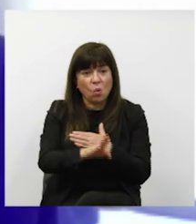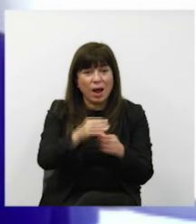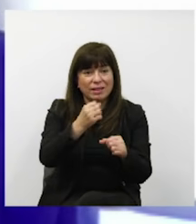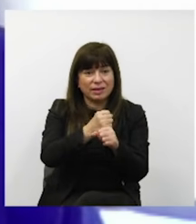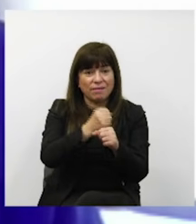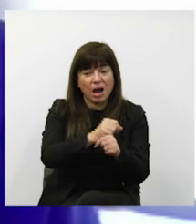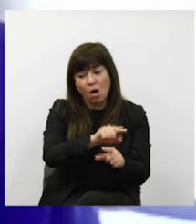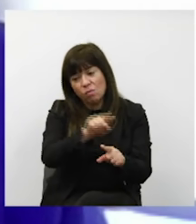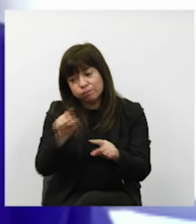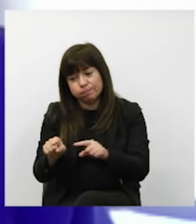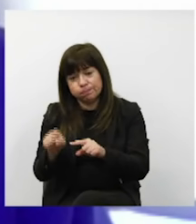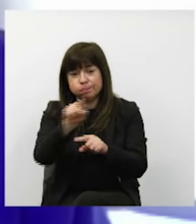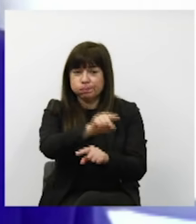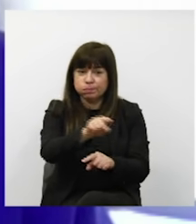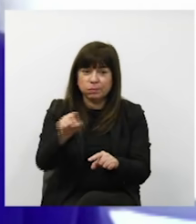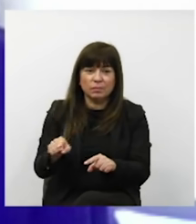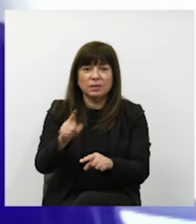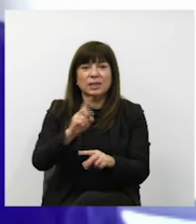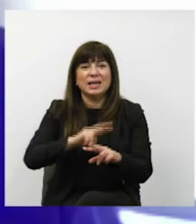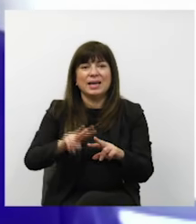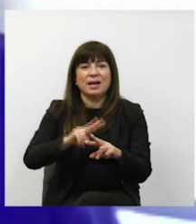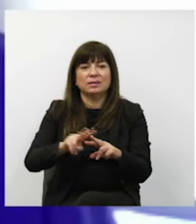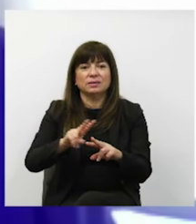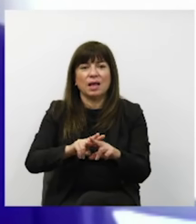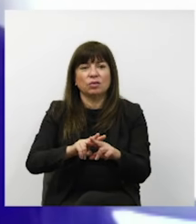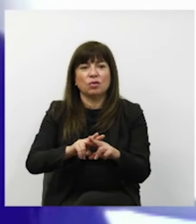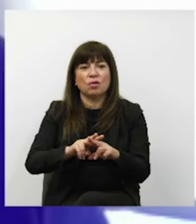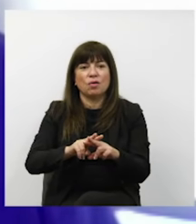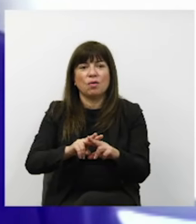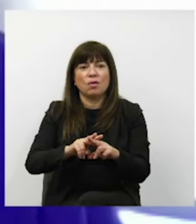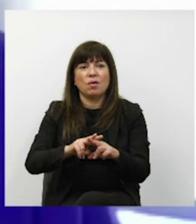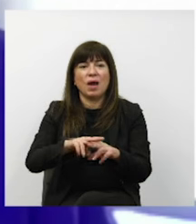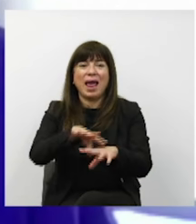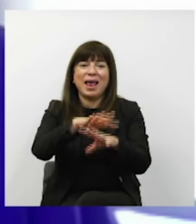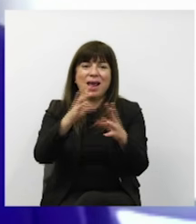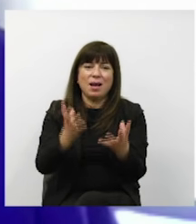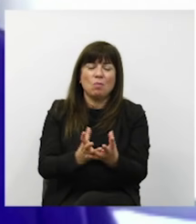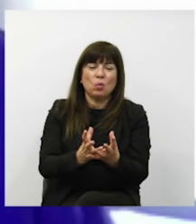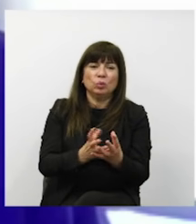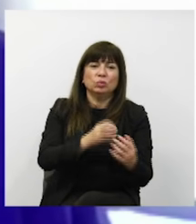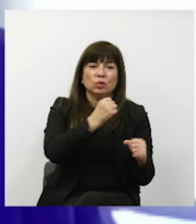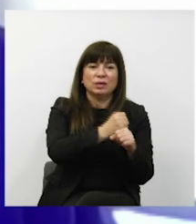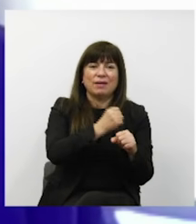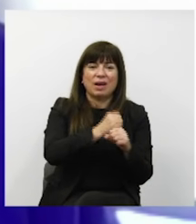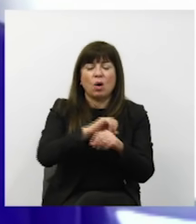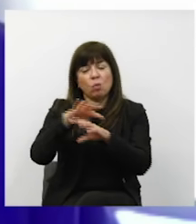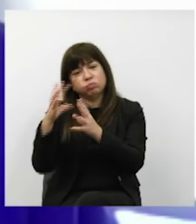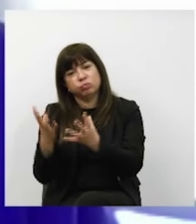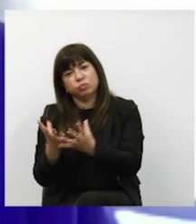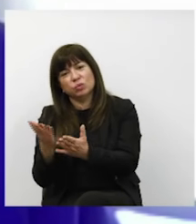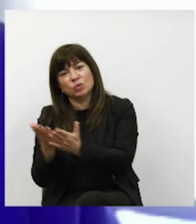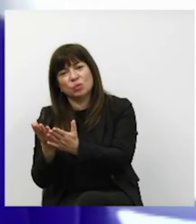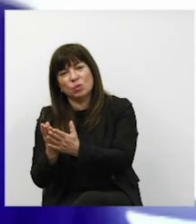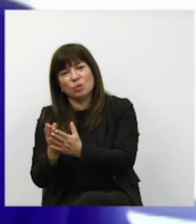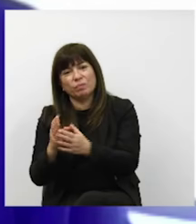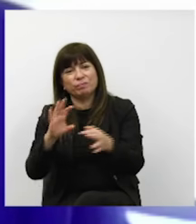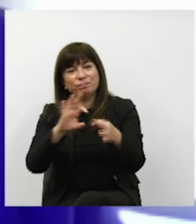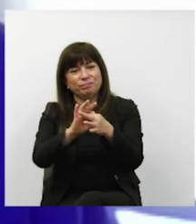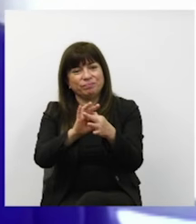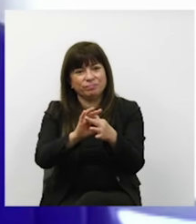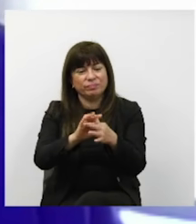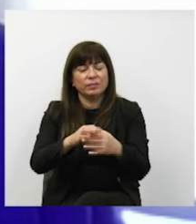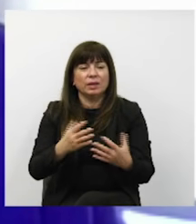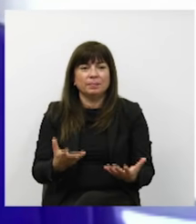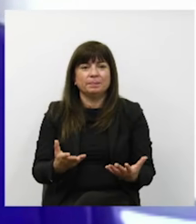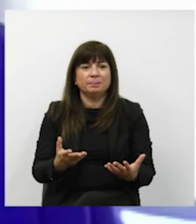al estudio, etcétera, etcétera, e ir haciendo conversar el mundo del trabajo con el mundo del estudio. Creo que